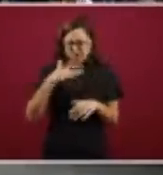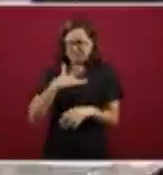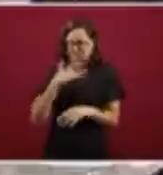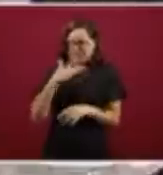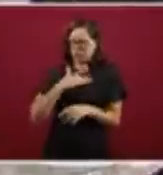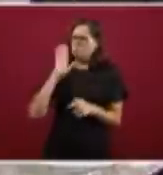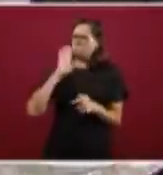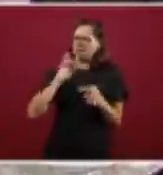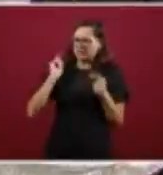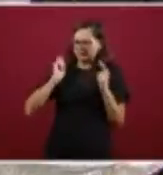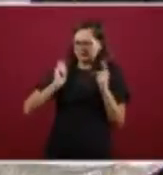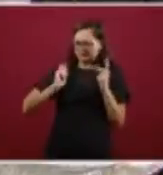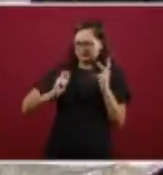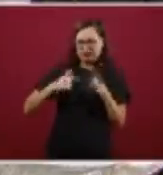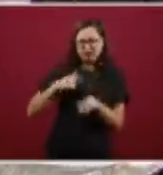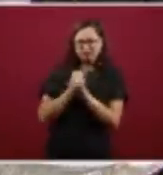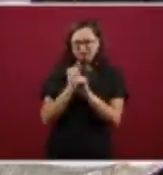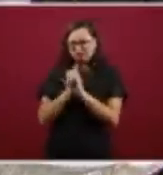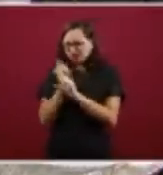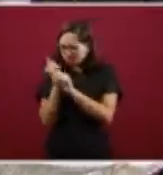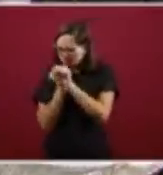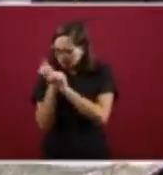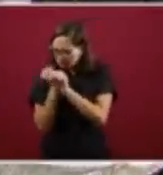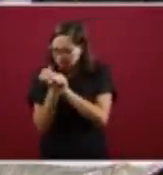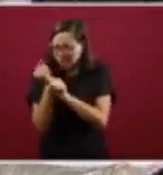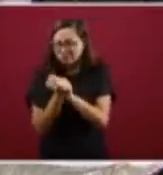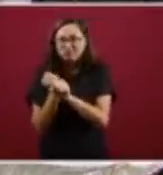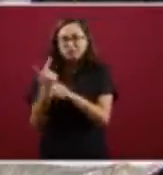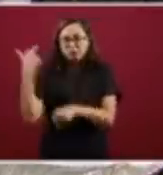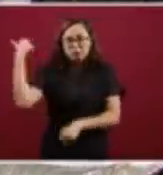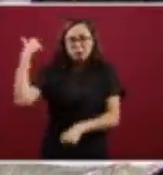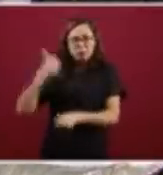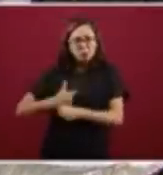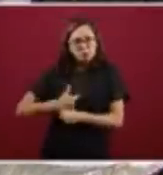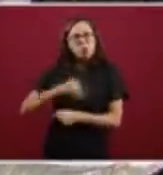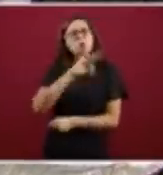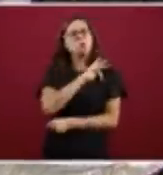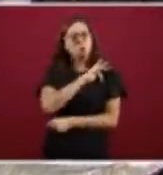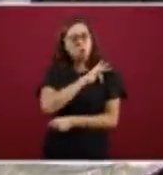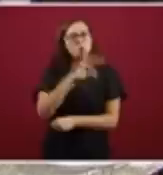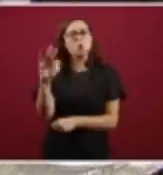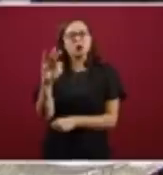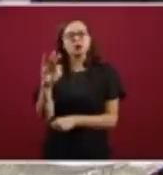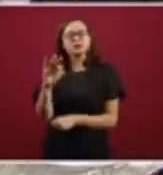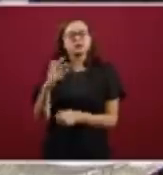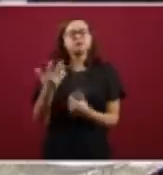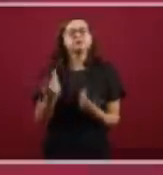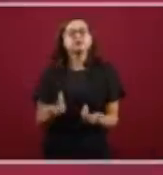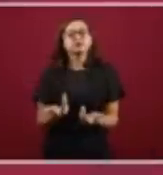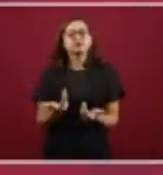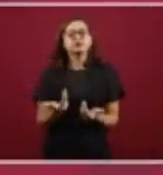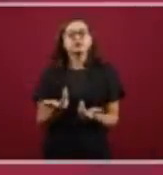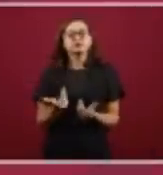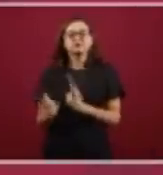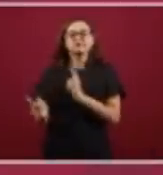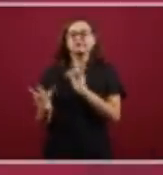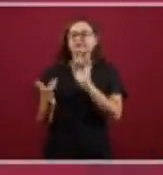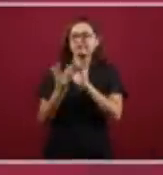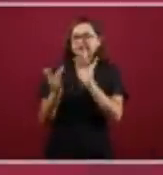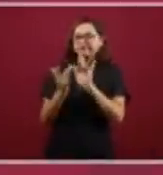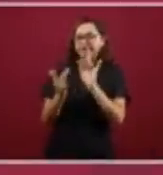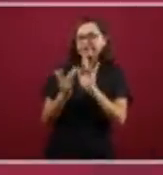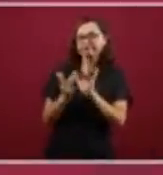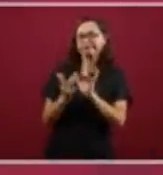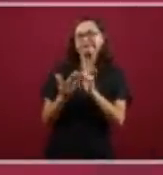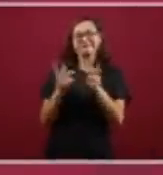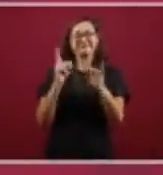los padecimientos de un enfermo y poder interactuar en esto.